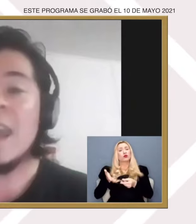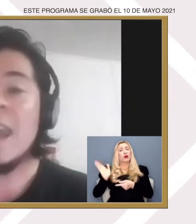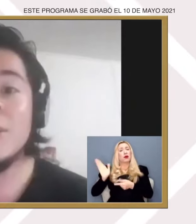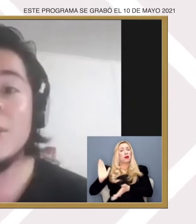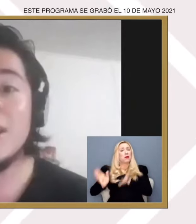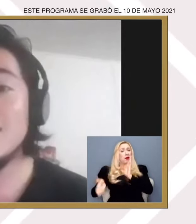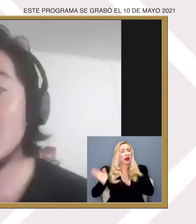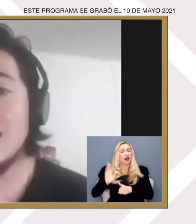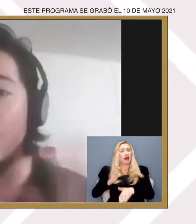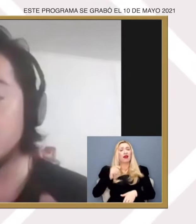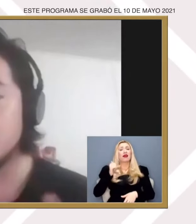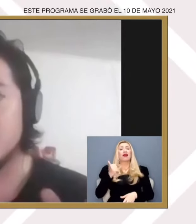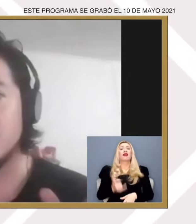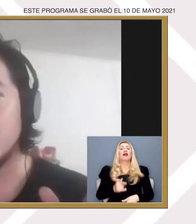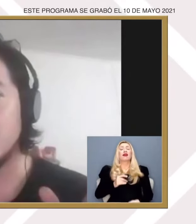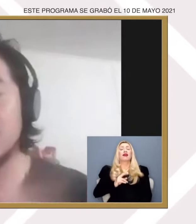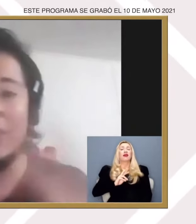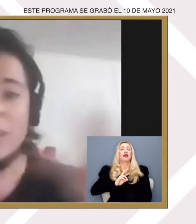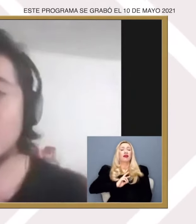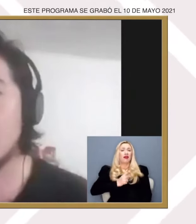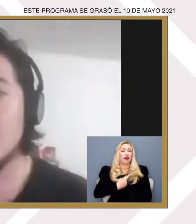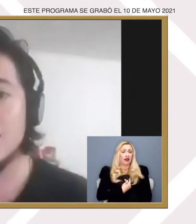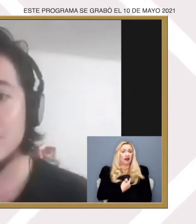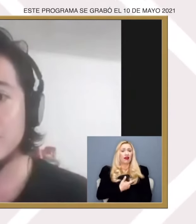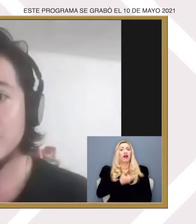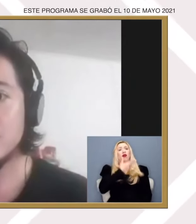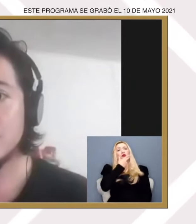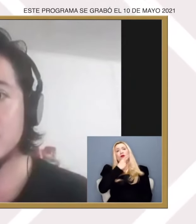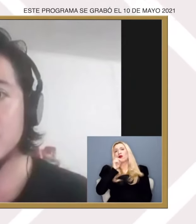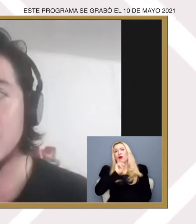muchas personas cisgénero, heterosexuales,